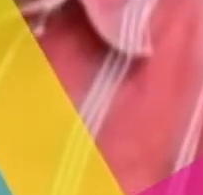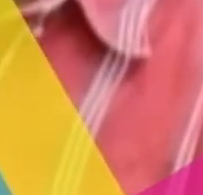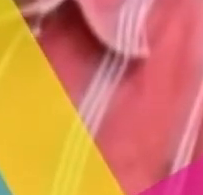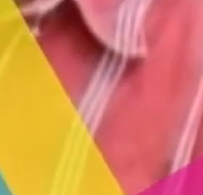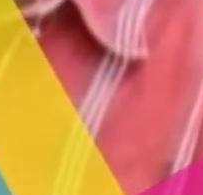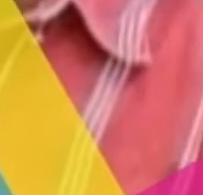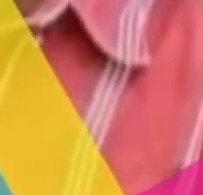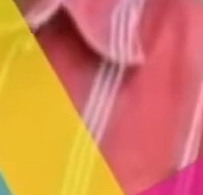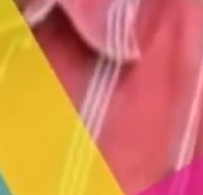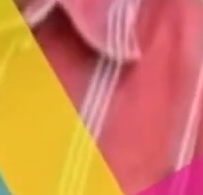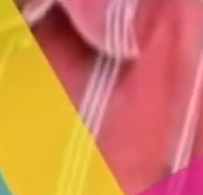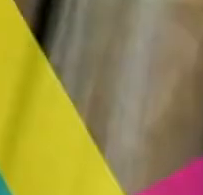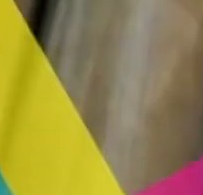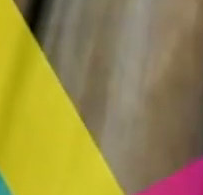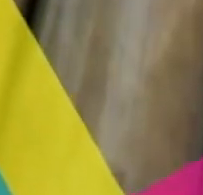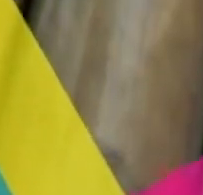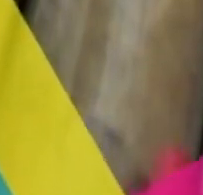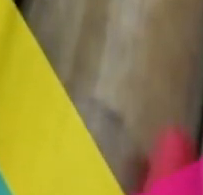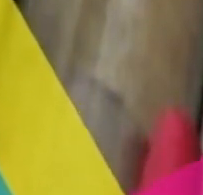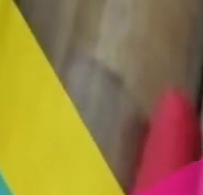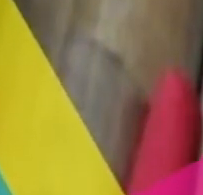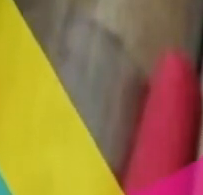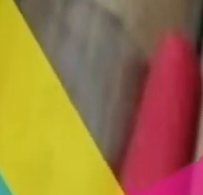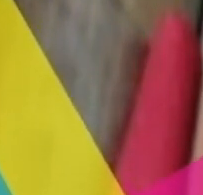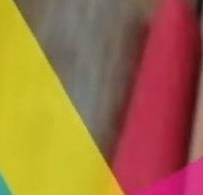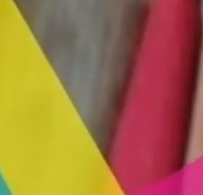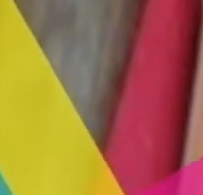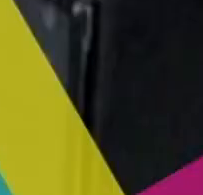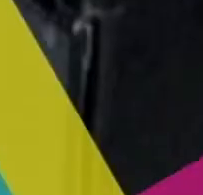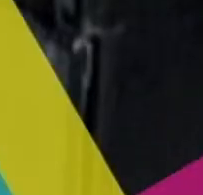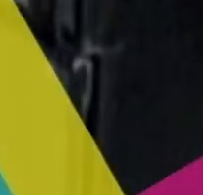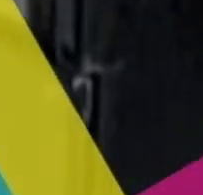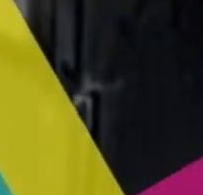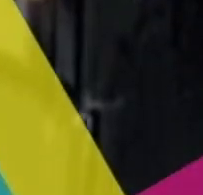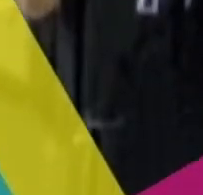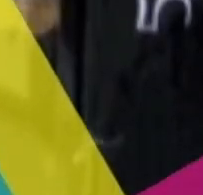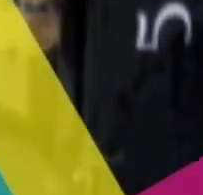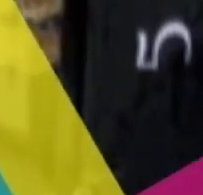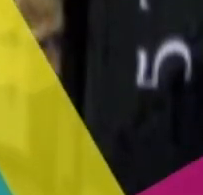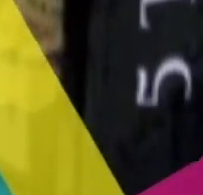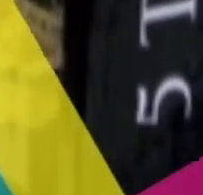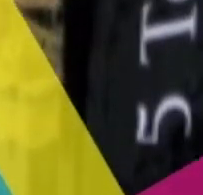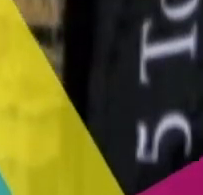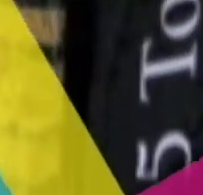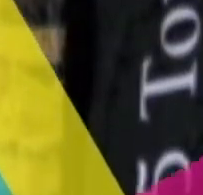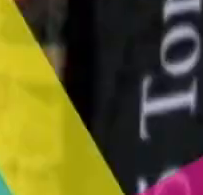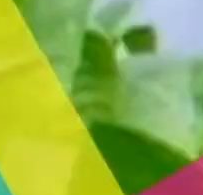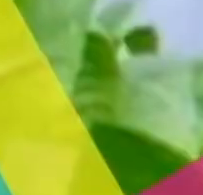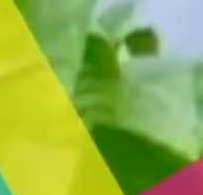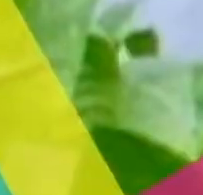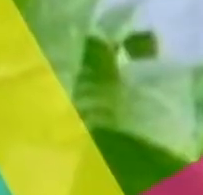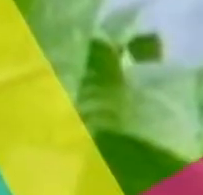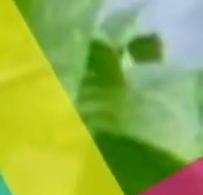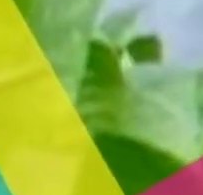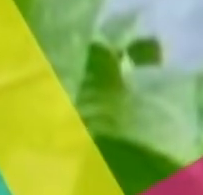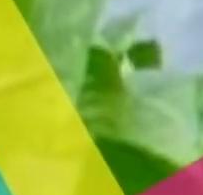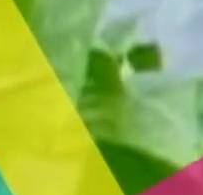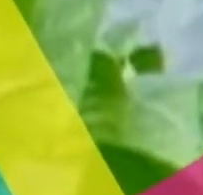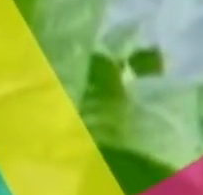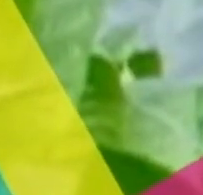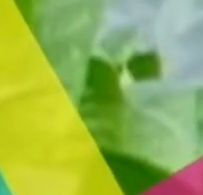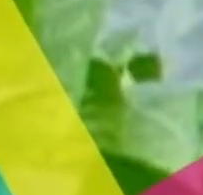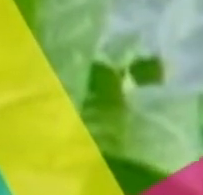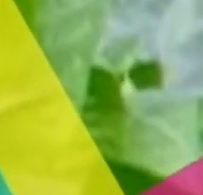Un programa que recorre los cantones de nuestro país, revelando las historias de personajes que dedican sus vidas a